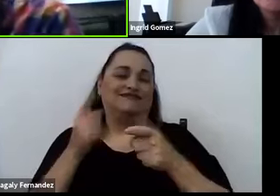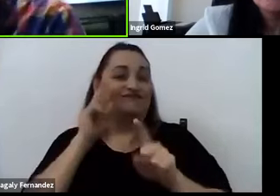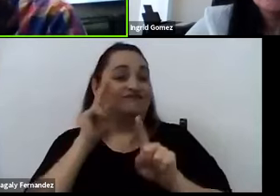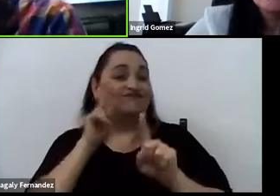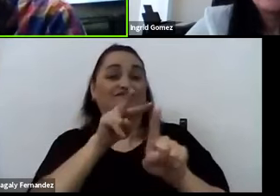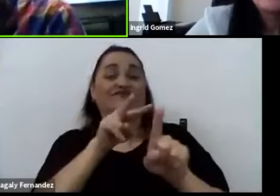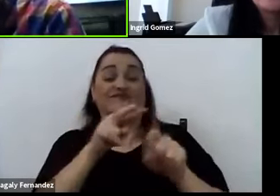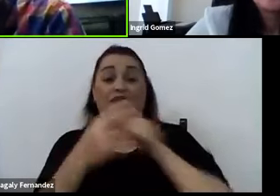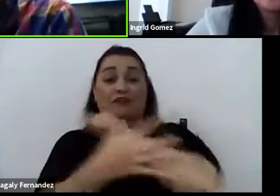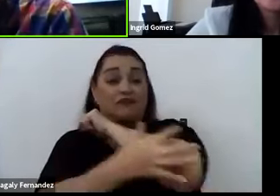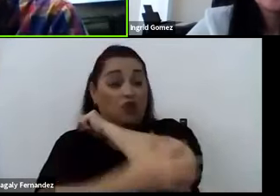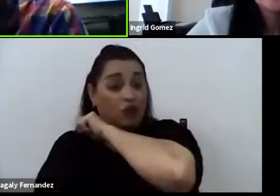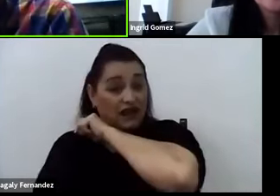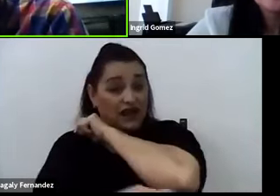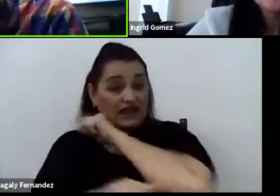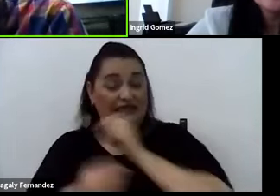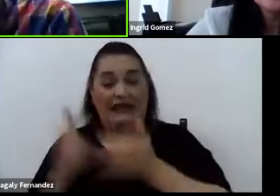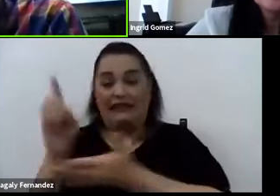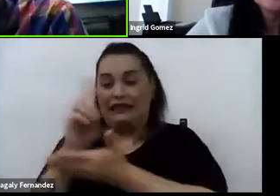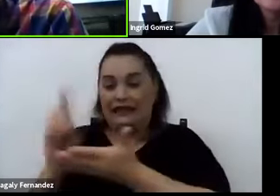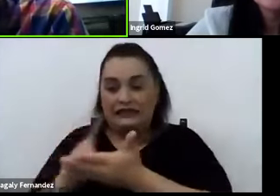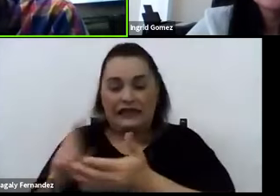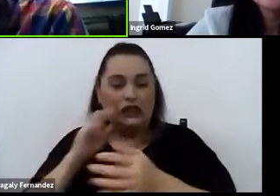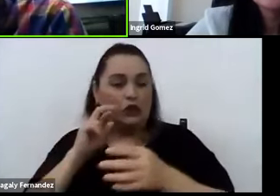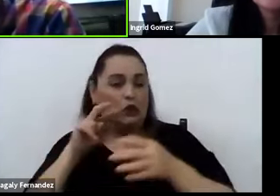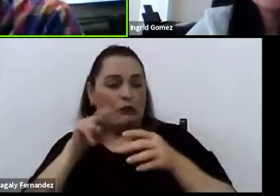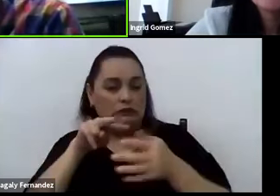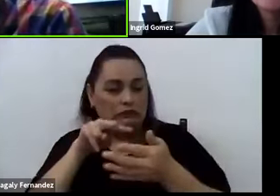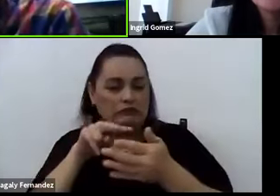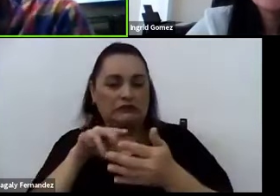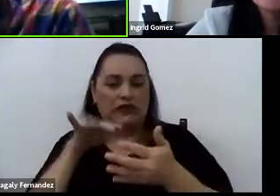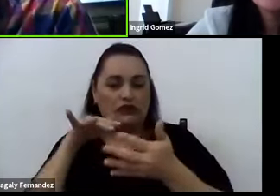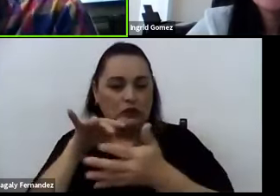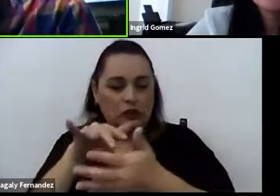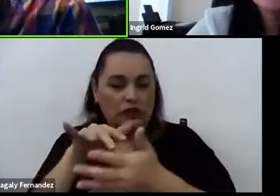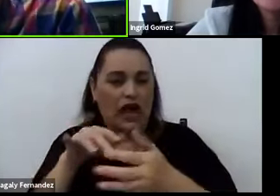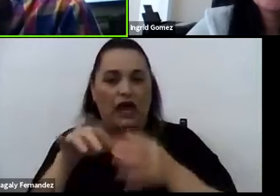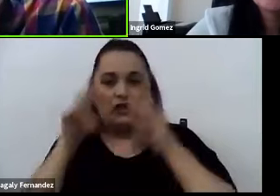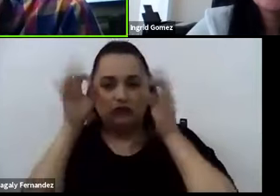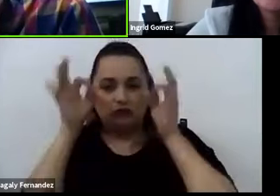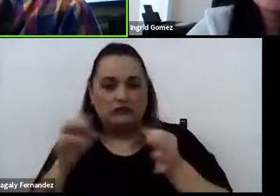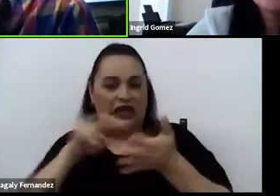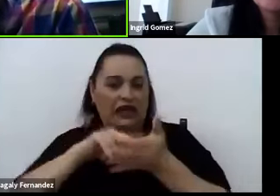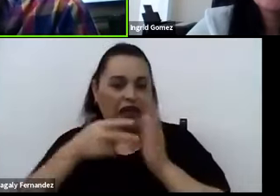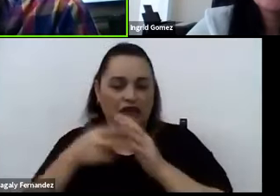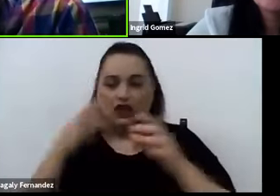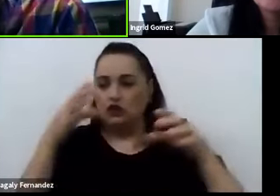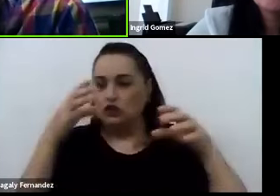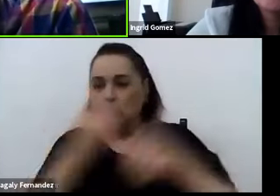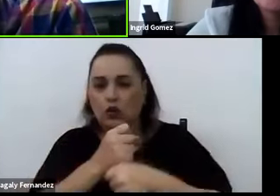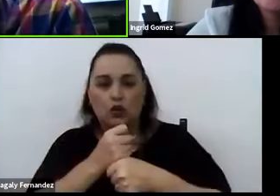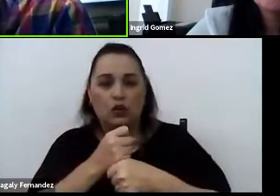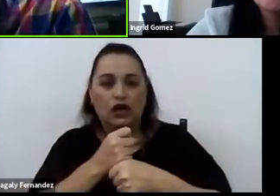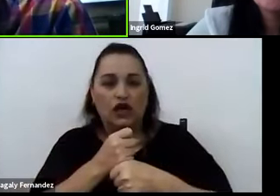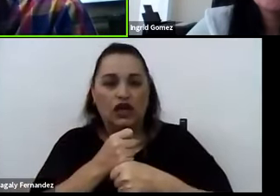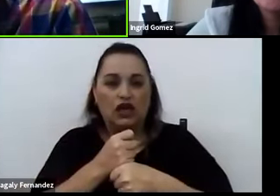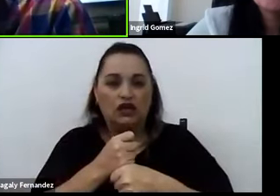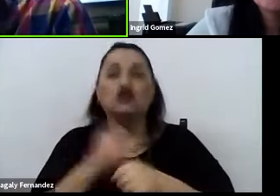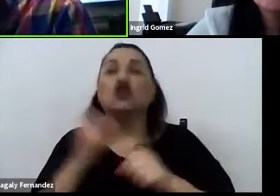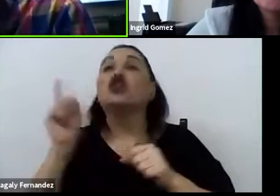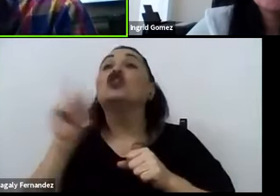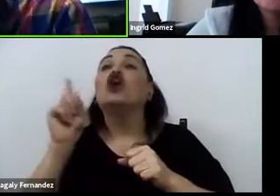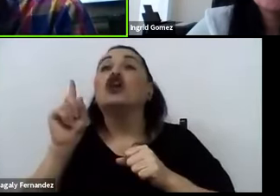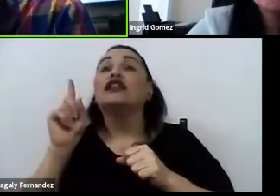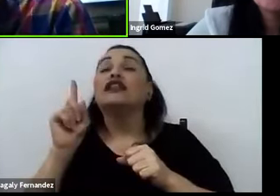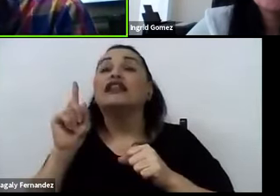sido descritos y estudiados y definidos y concluidos en hoteles de 5 estrellas.